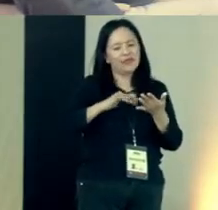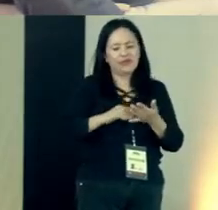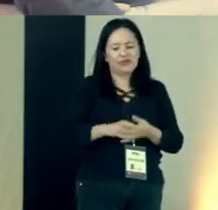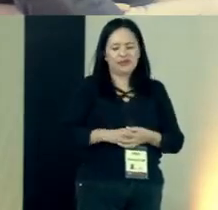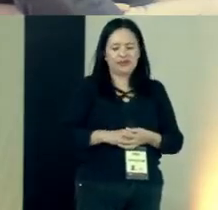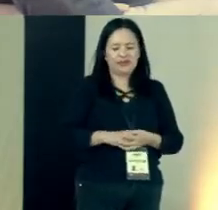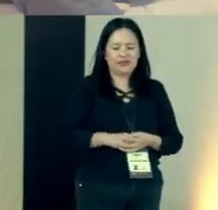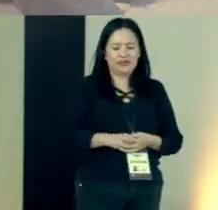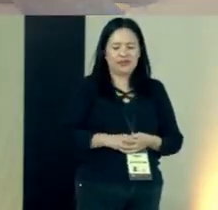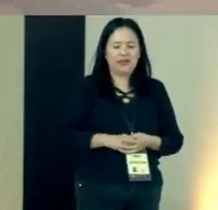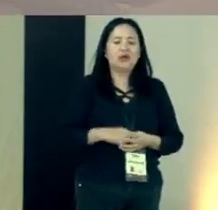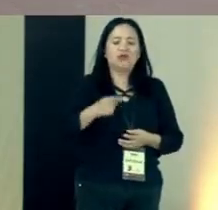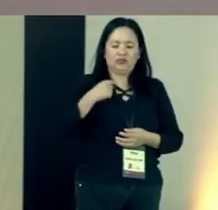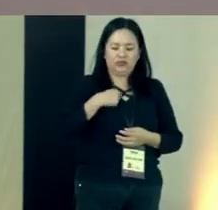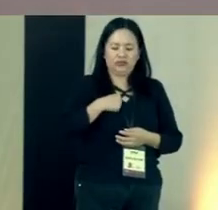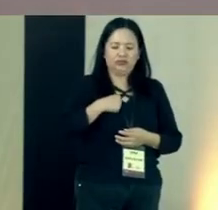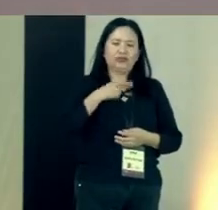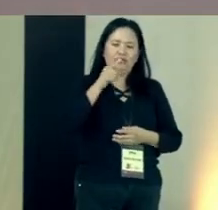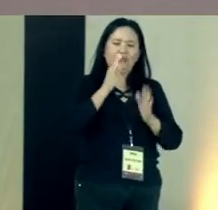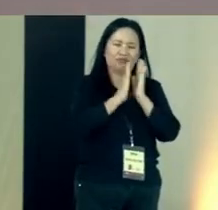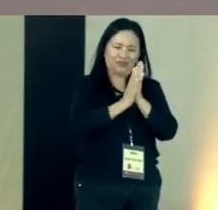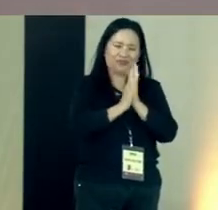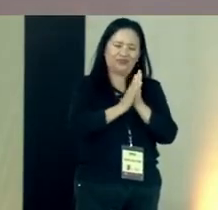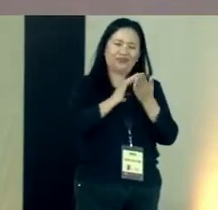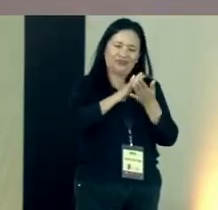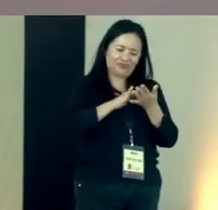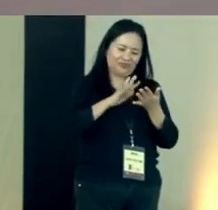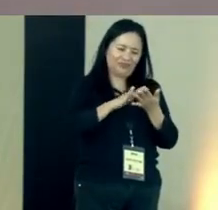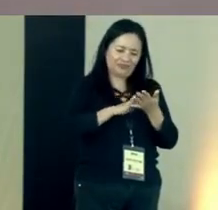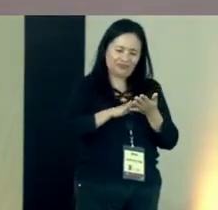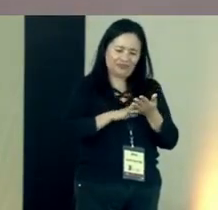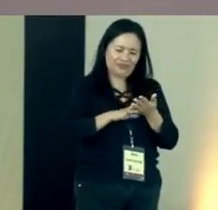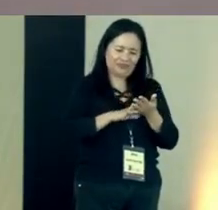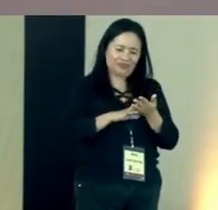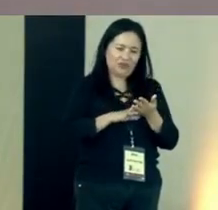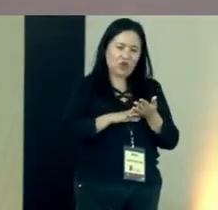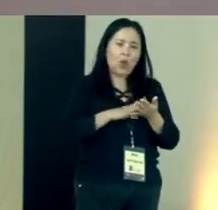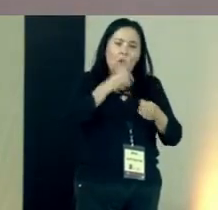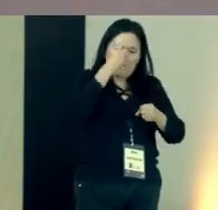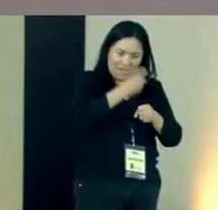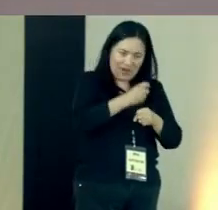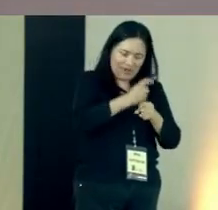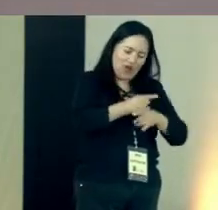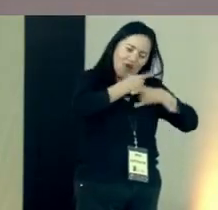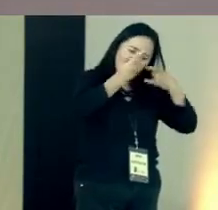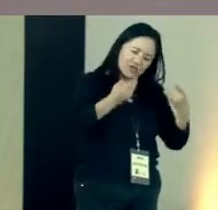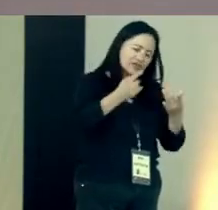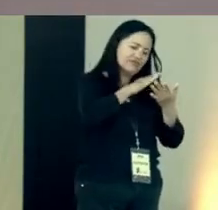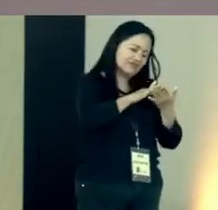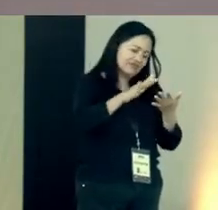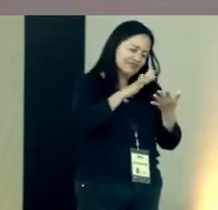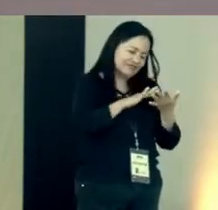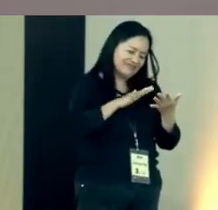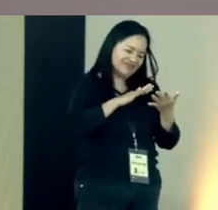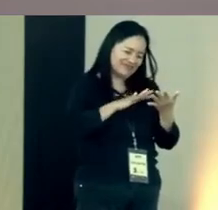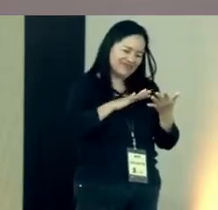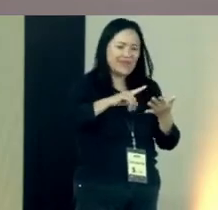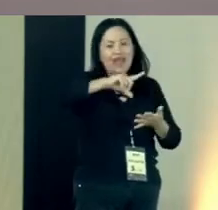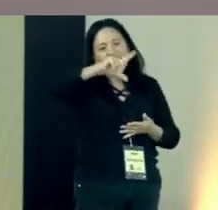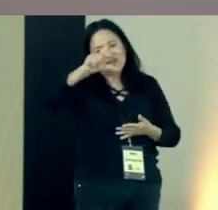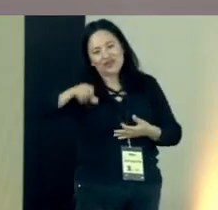pudiera recomendarles la lectura, leería los cuentos y al final leería el prólogo de Paula, porque... Tiene